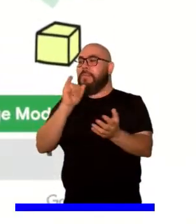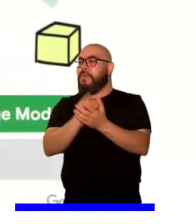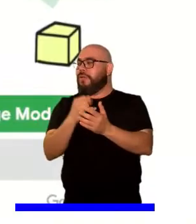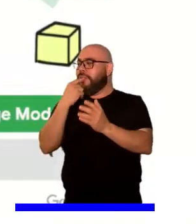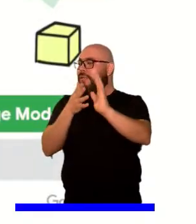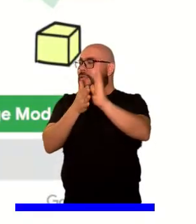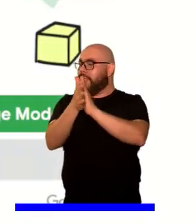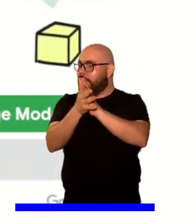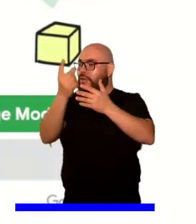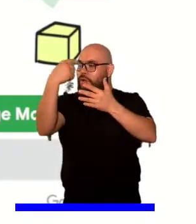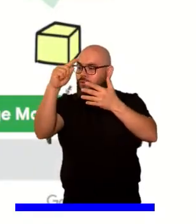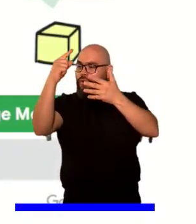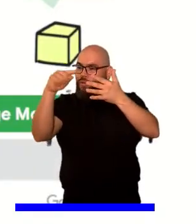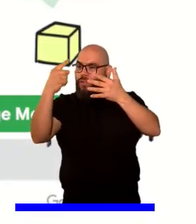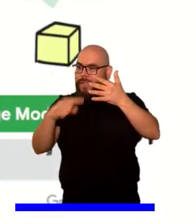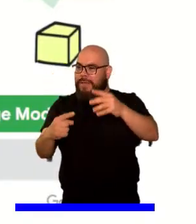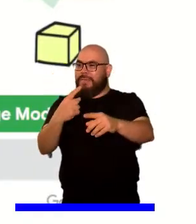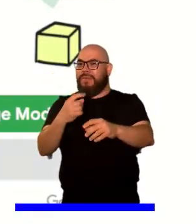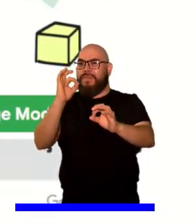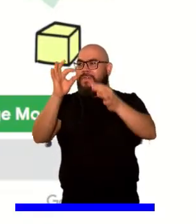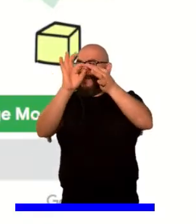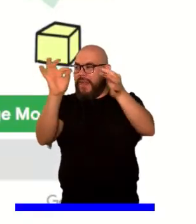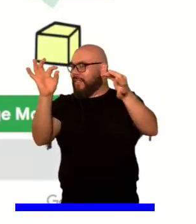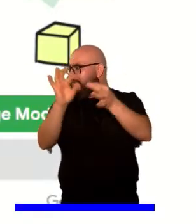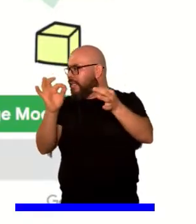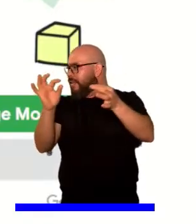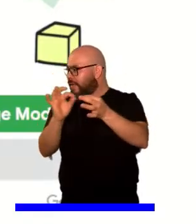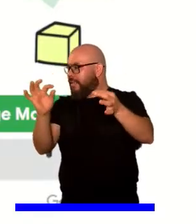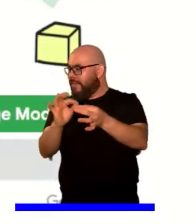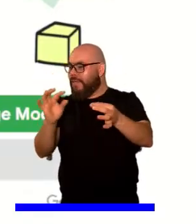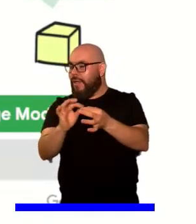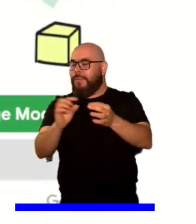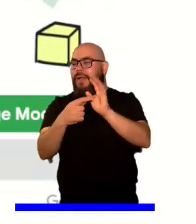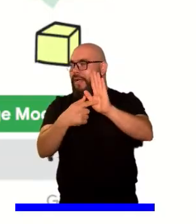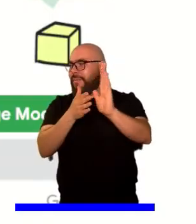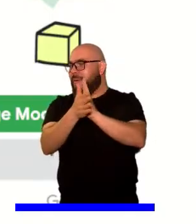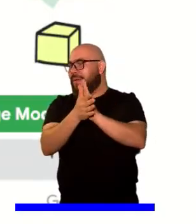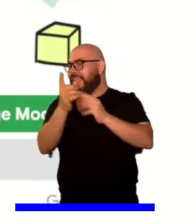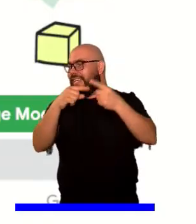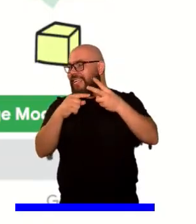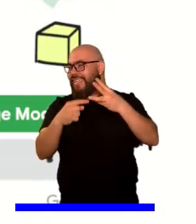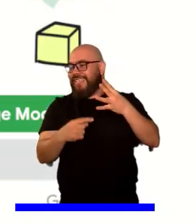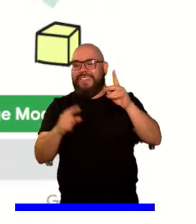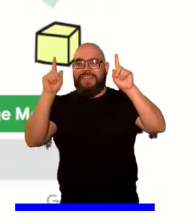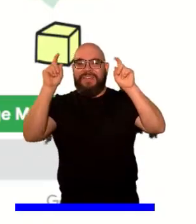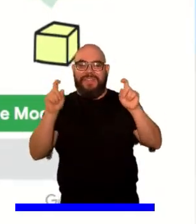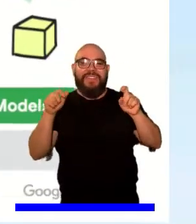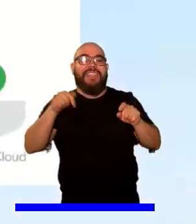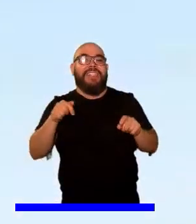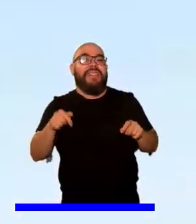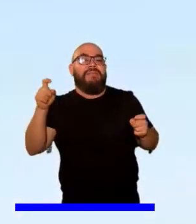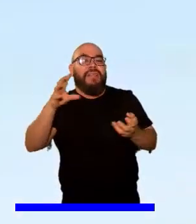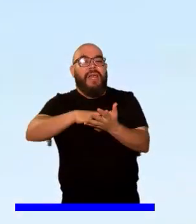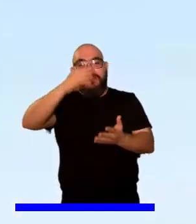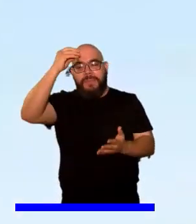lea miles de millones de frases por internet. Después de que hace esto, yo ya le puedo preguntar, oye, ya aprendiste de